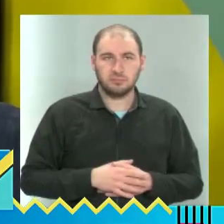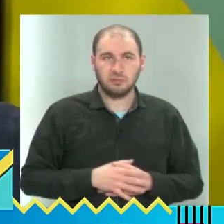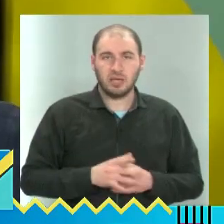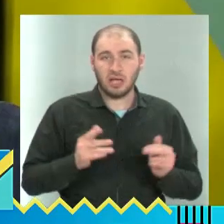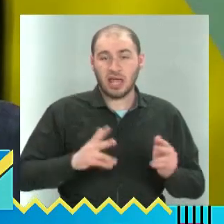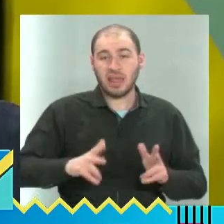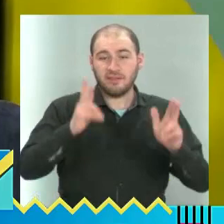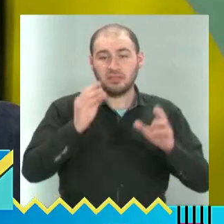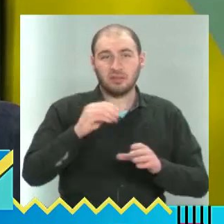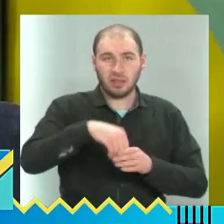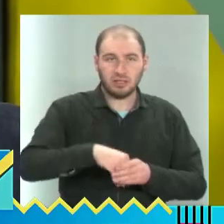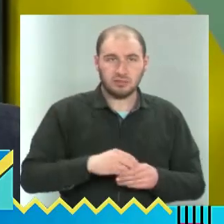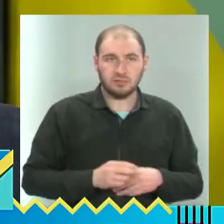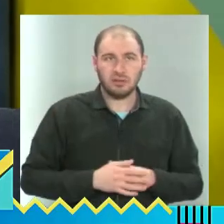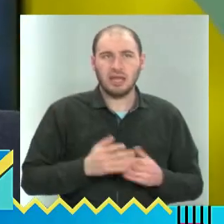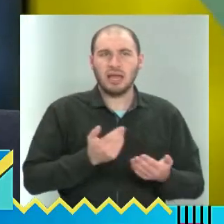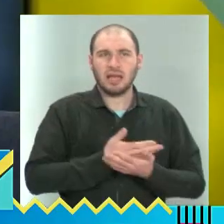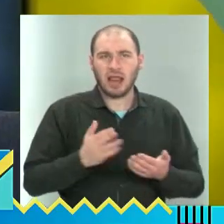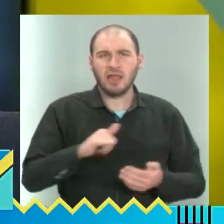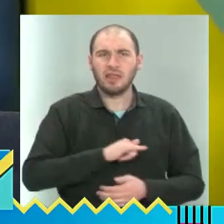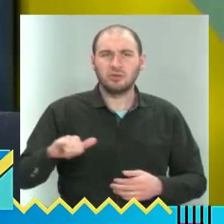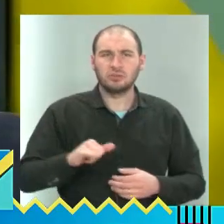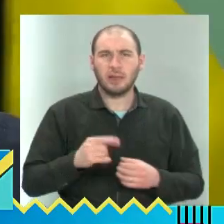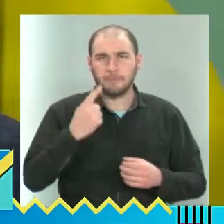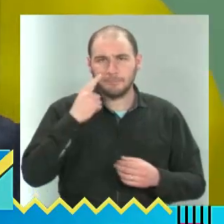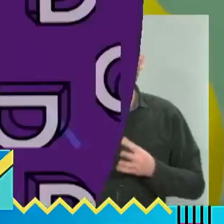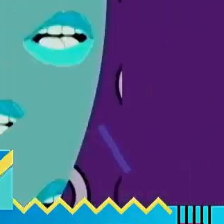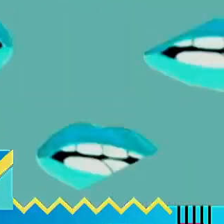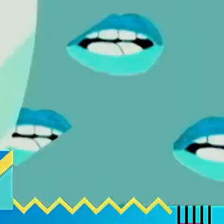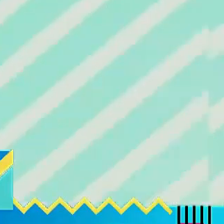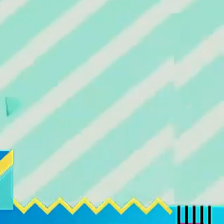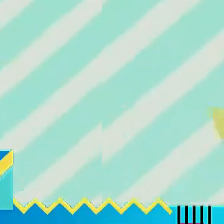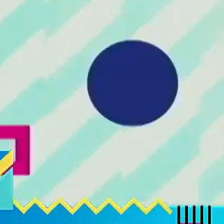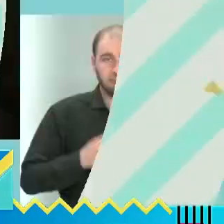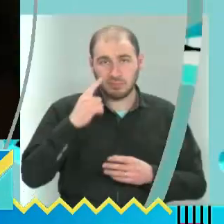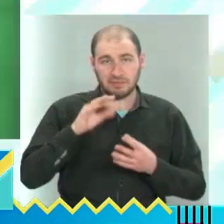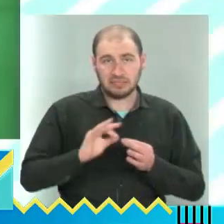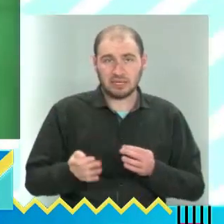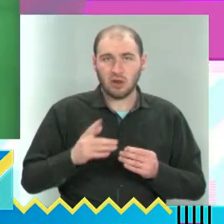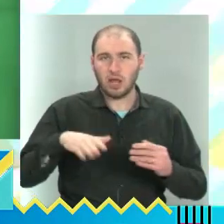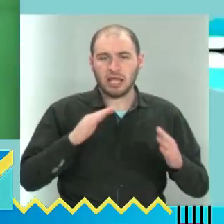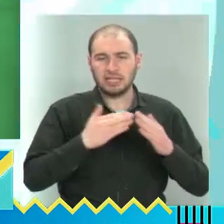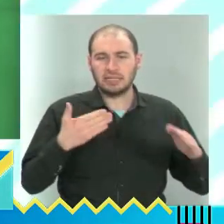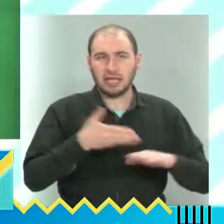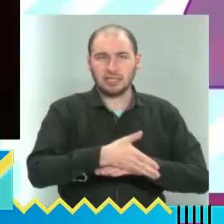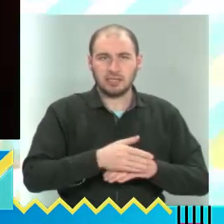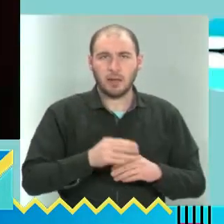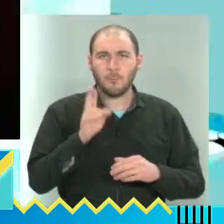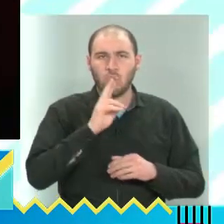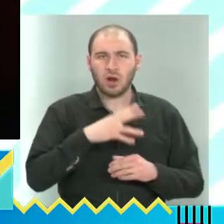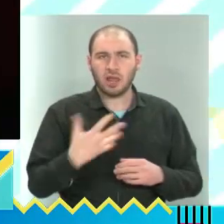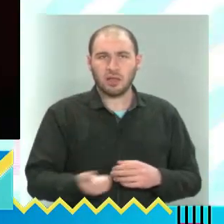un edificio y que generalmente son denunciados por algún vecino, y en estos allanamientos encontramos a